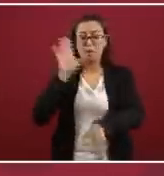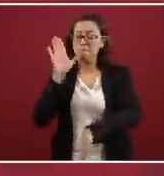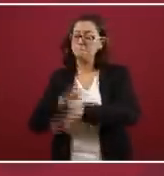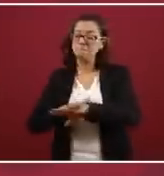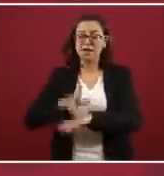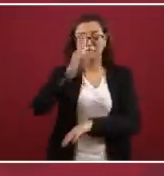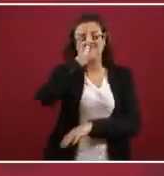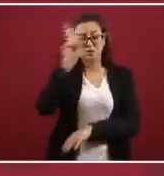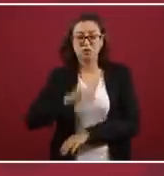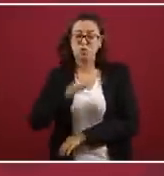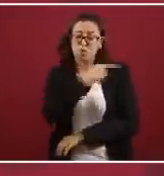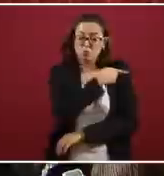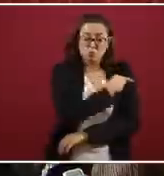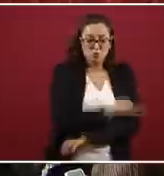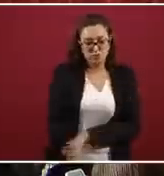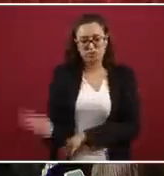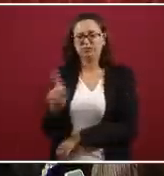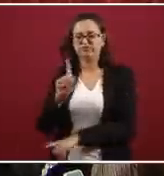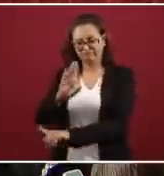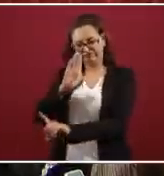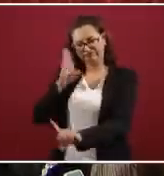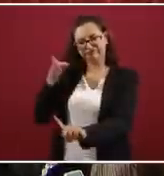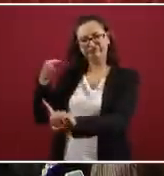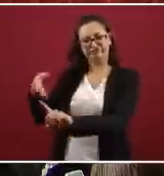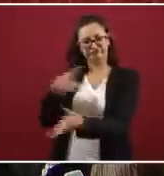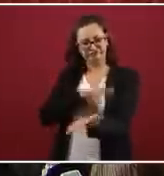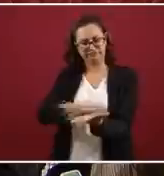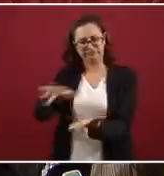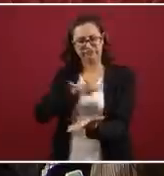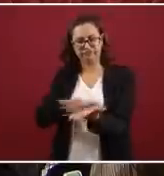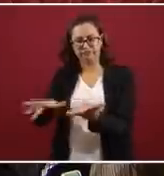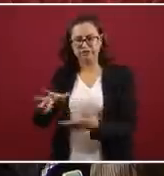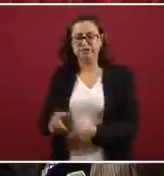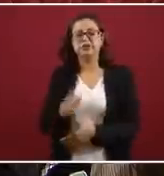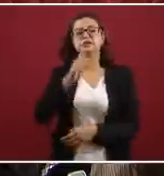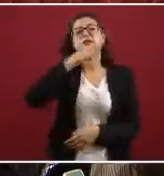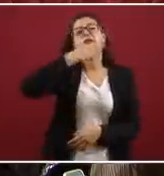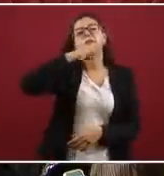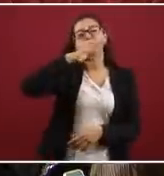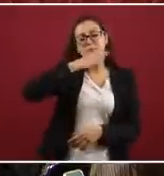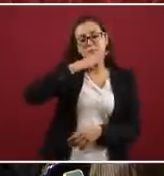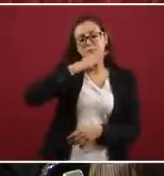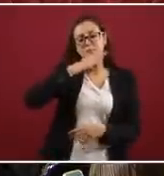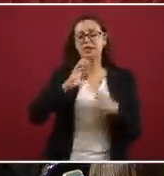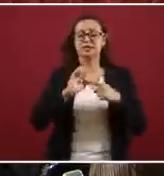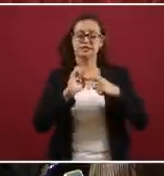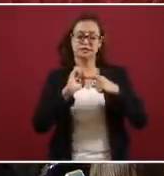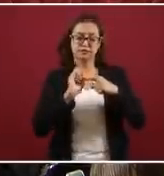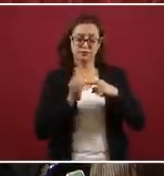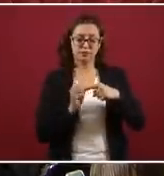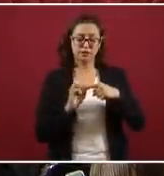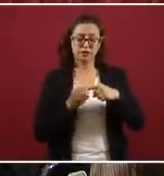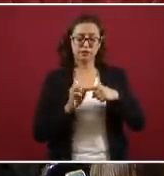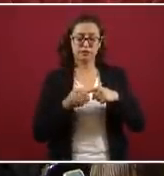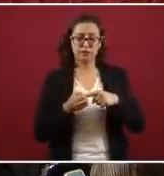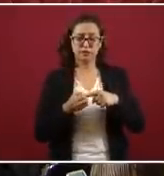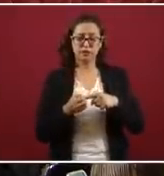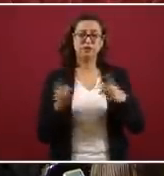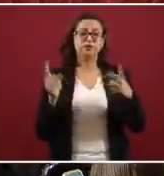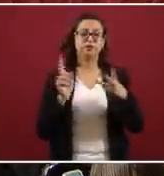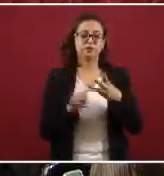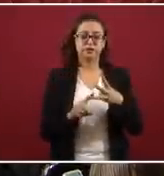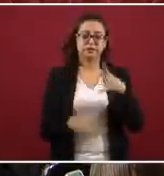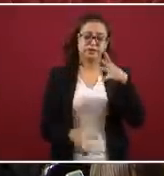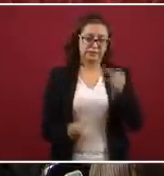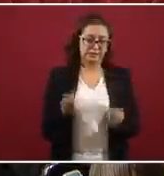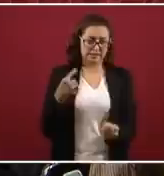esos efectos funciona el precio del maíz, del frijol y de la leche